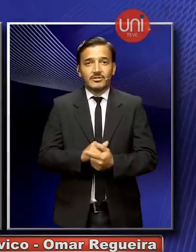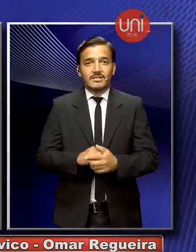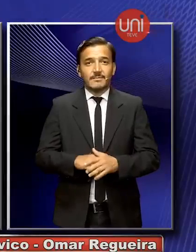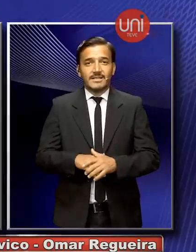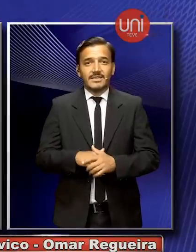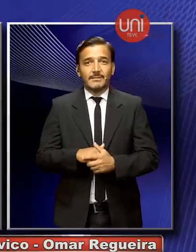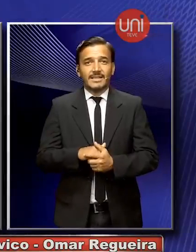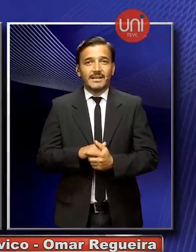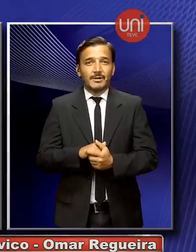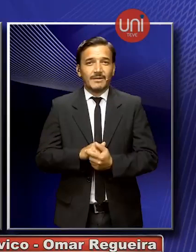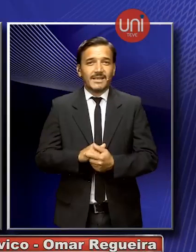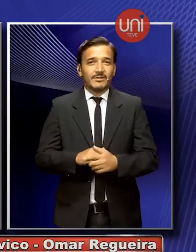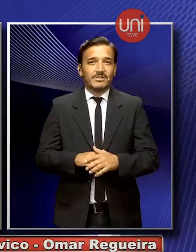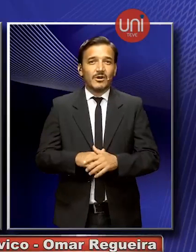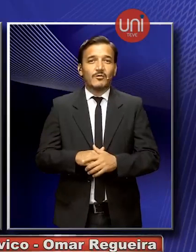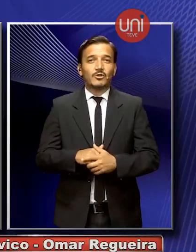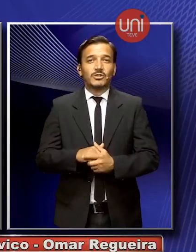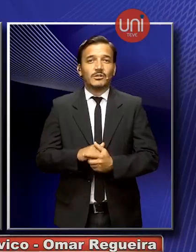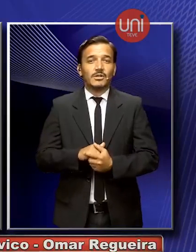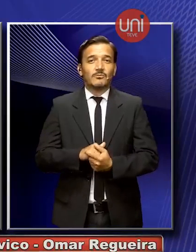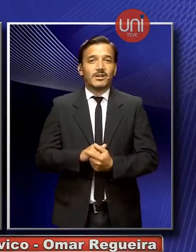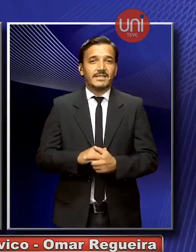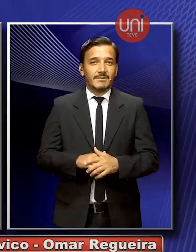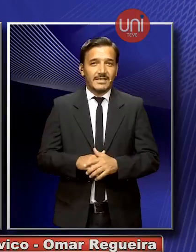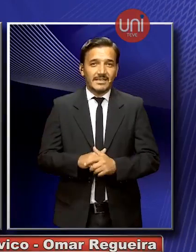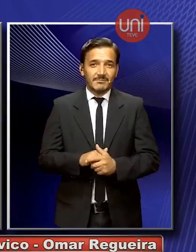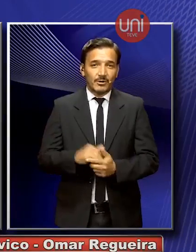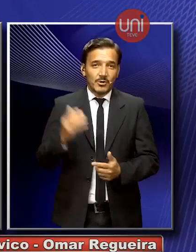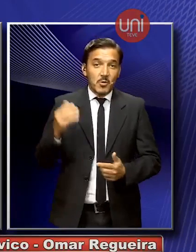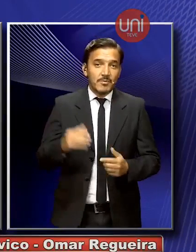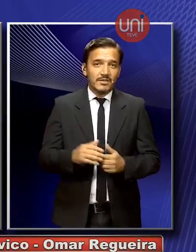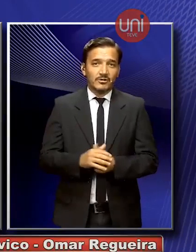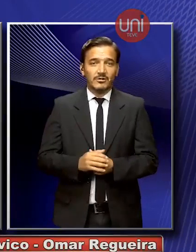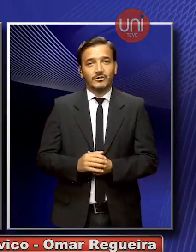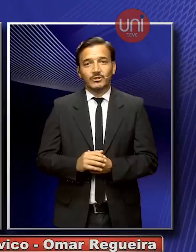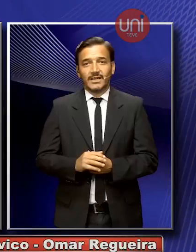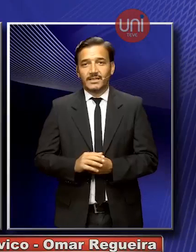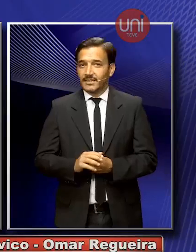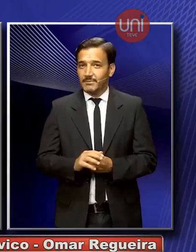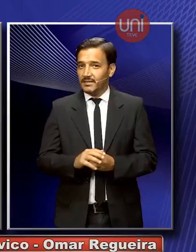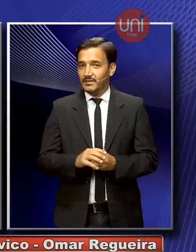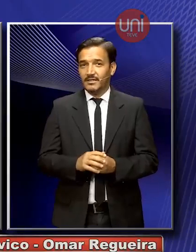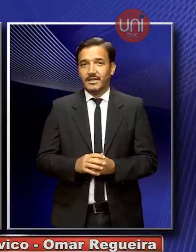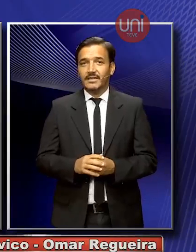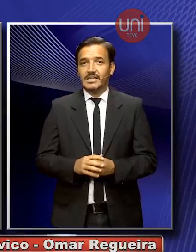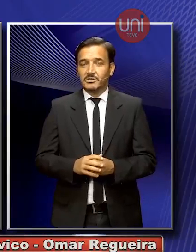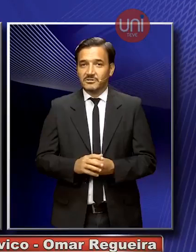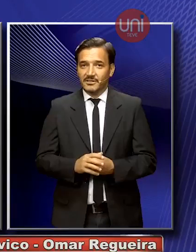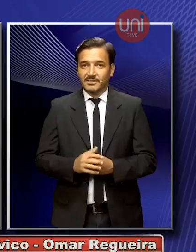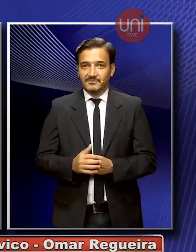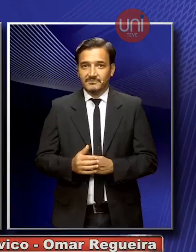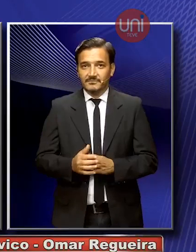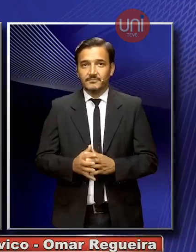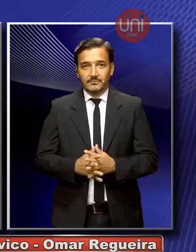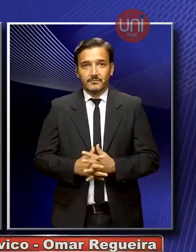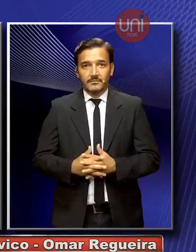insisto, sin ser especialista en la materia, pero pensar que esto ha sido algo fortuito por las inclemencias del tiempo, un viento, dos tanques de 3.000 litros... No, yo